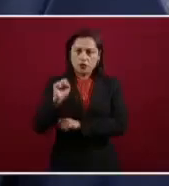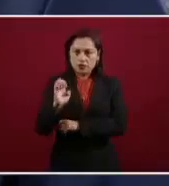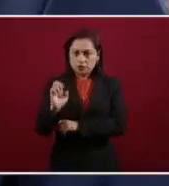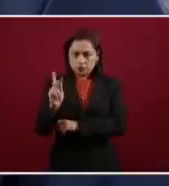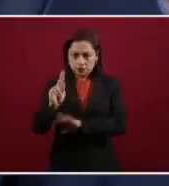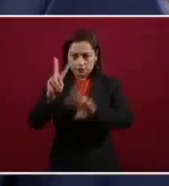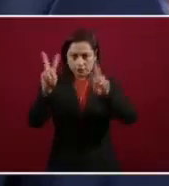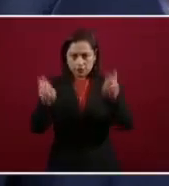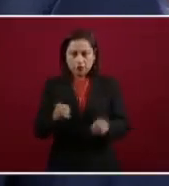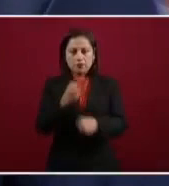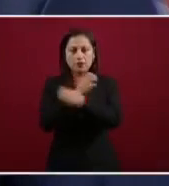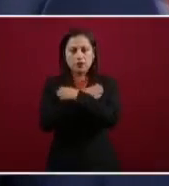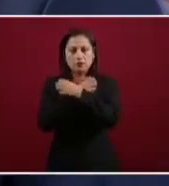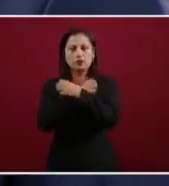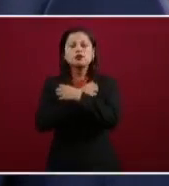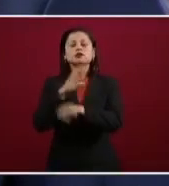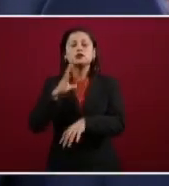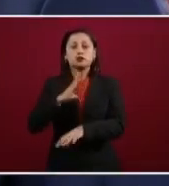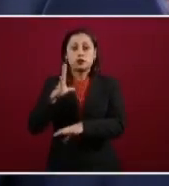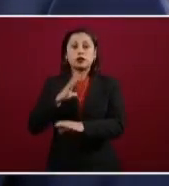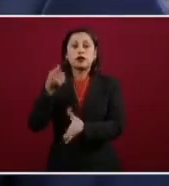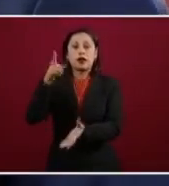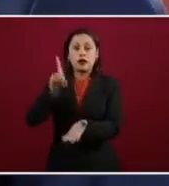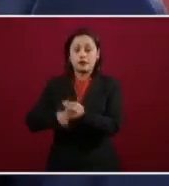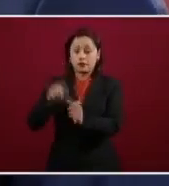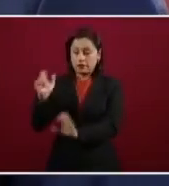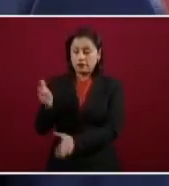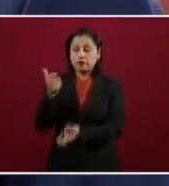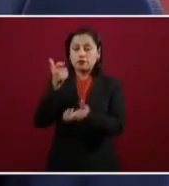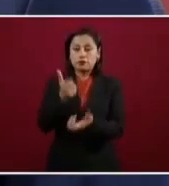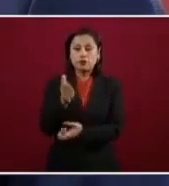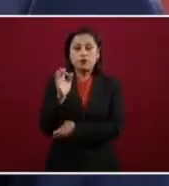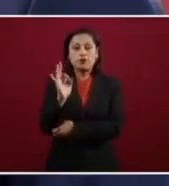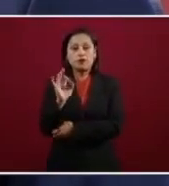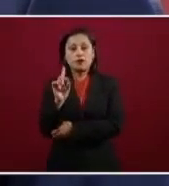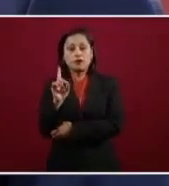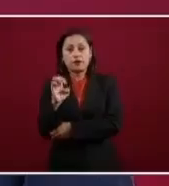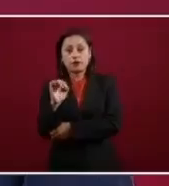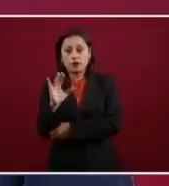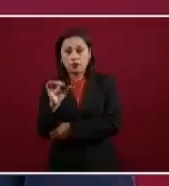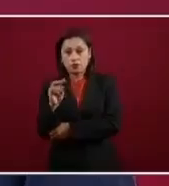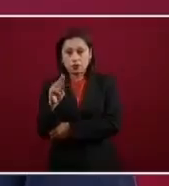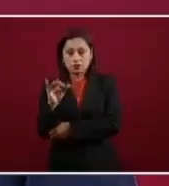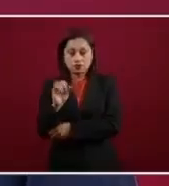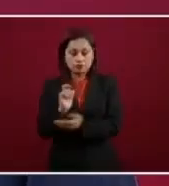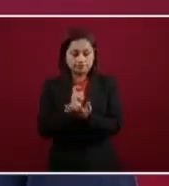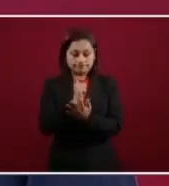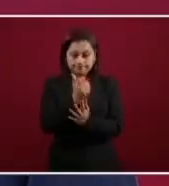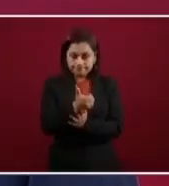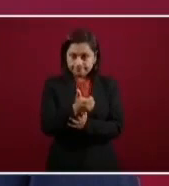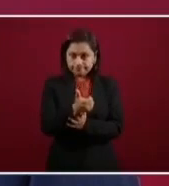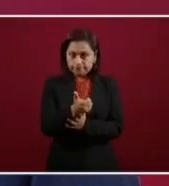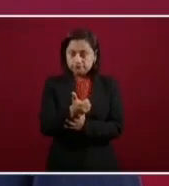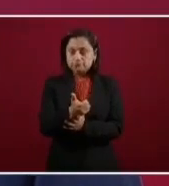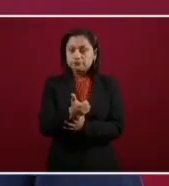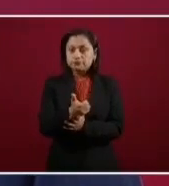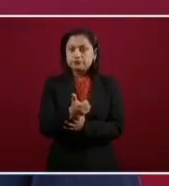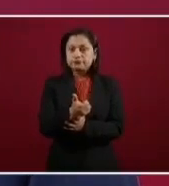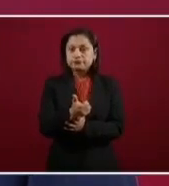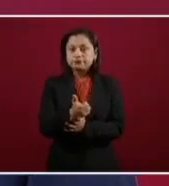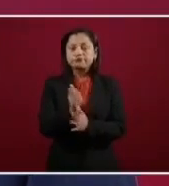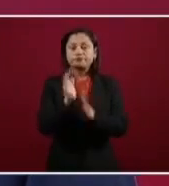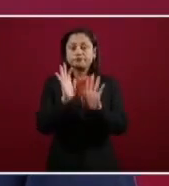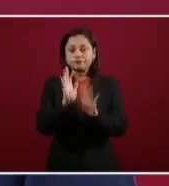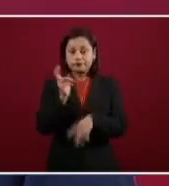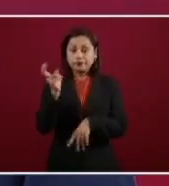o hasta un fidecomiso a lo mejor ese es el tema